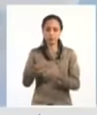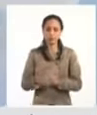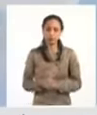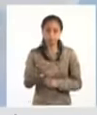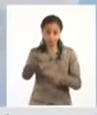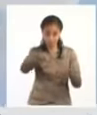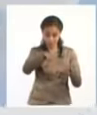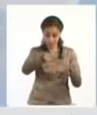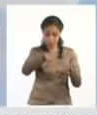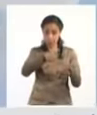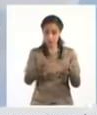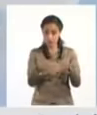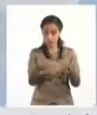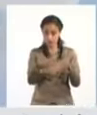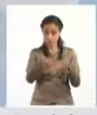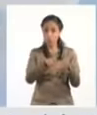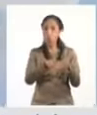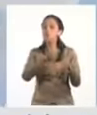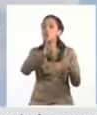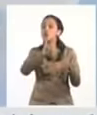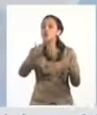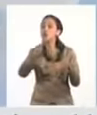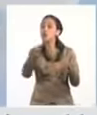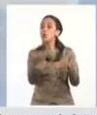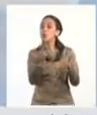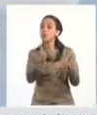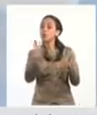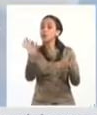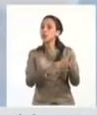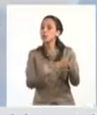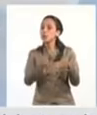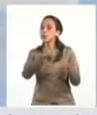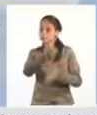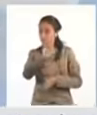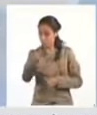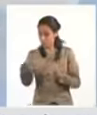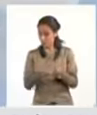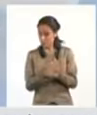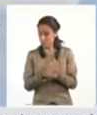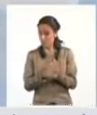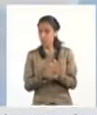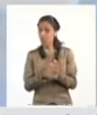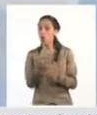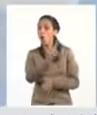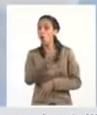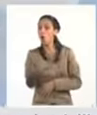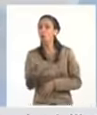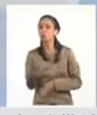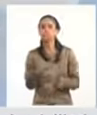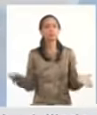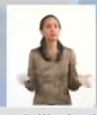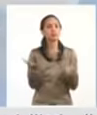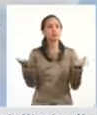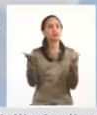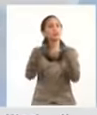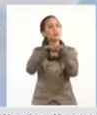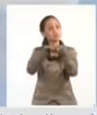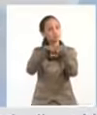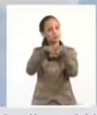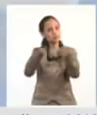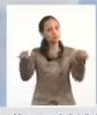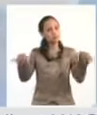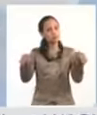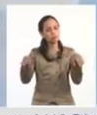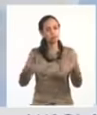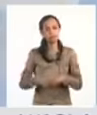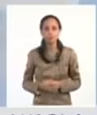el 99,3%, o sea, 28.011, con una evolución clínica estable. Lamentamos